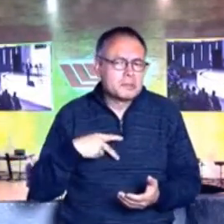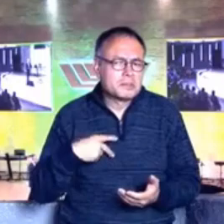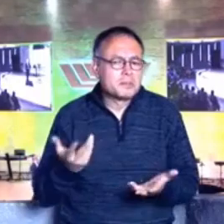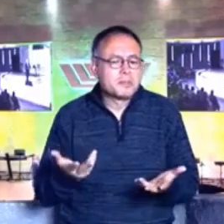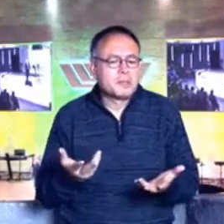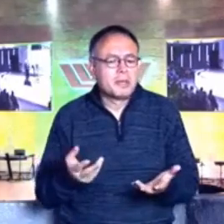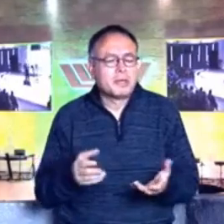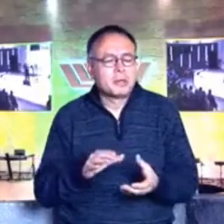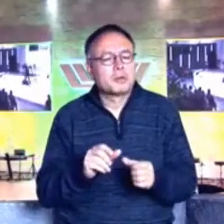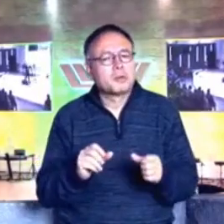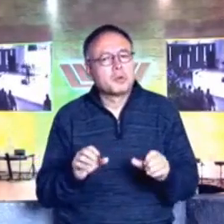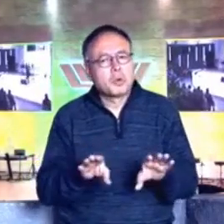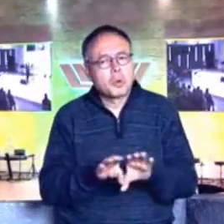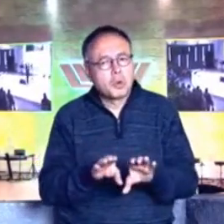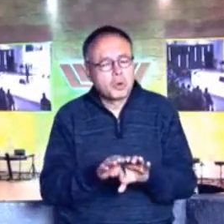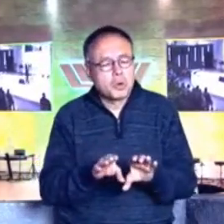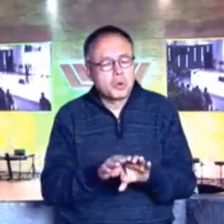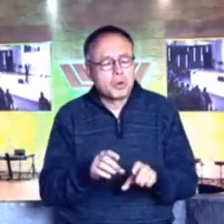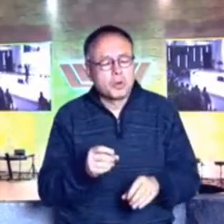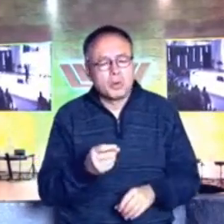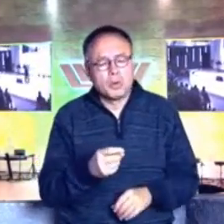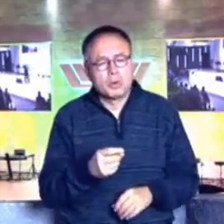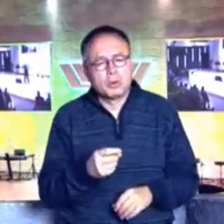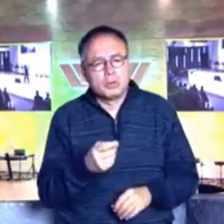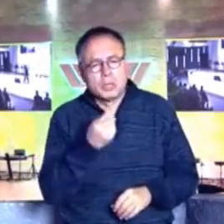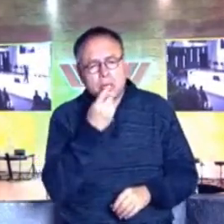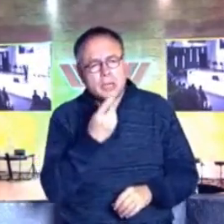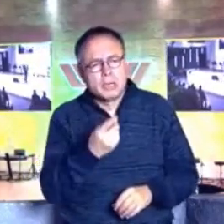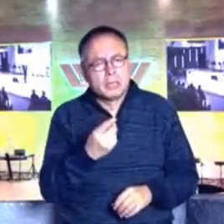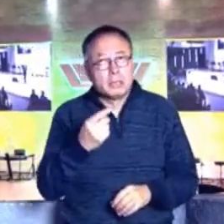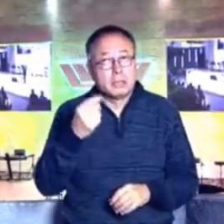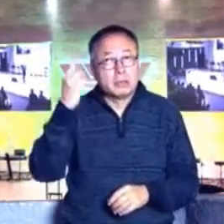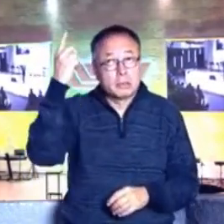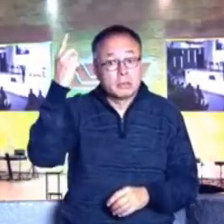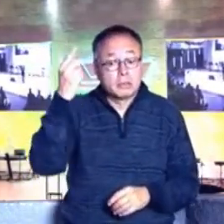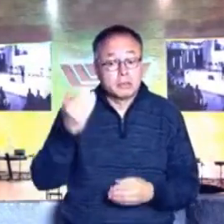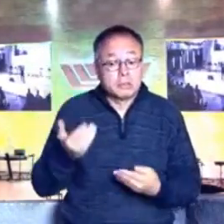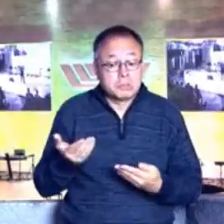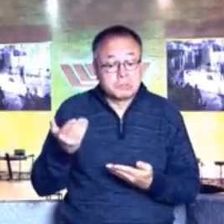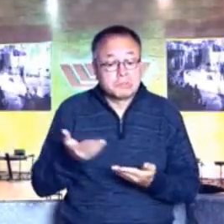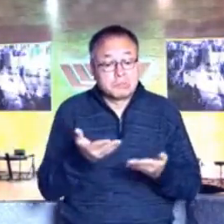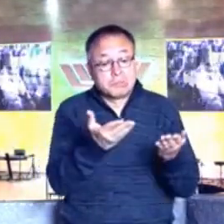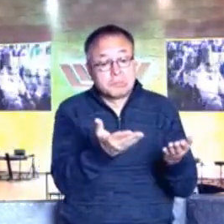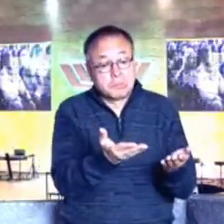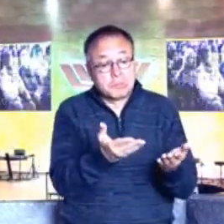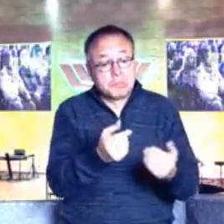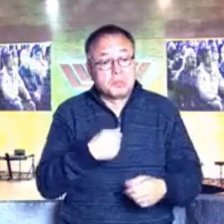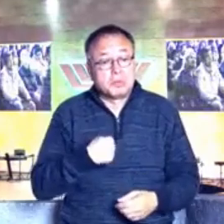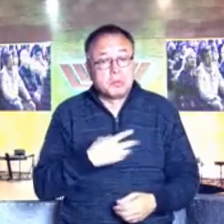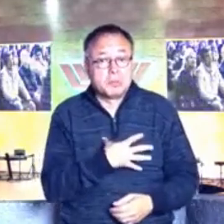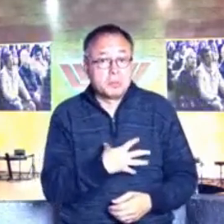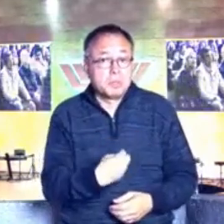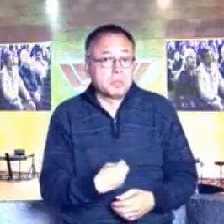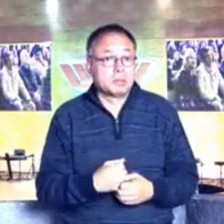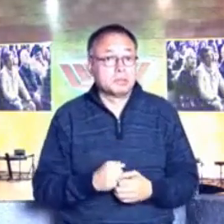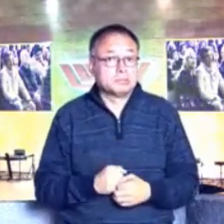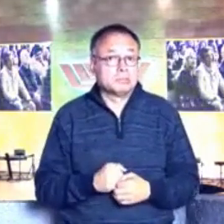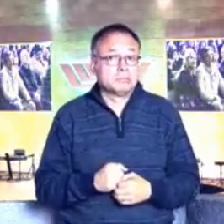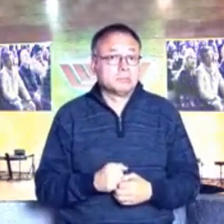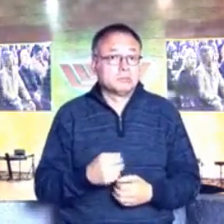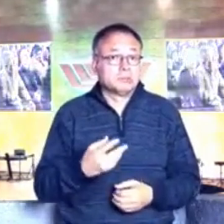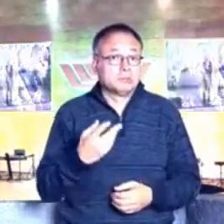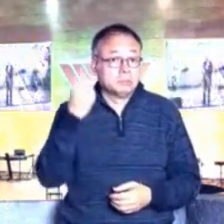fíjate que el hijo por el que tanto hemos orado el hijo tan anhelado Dios me lo